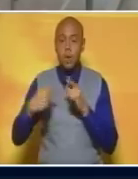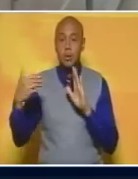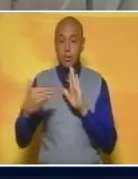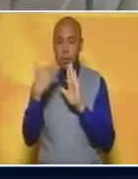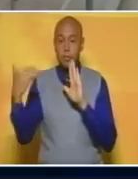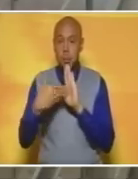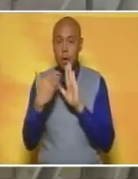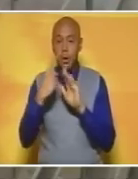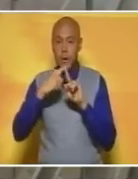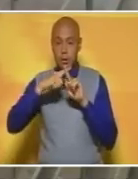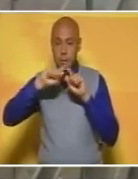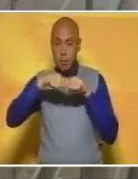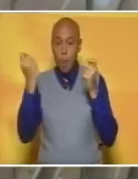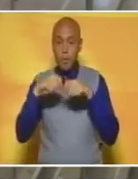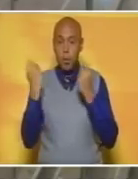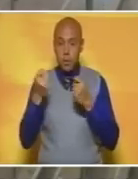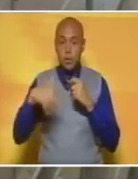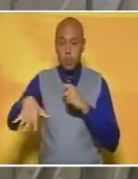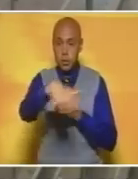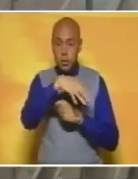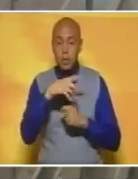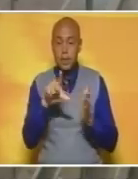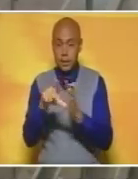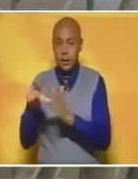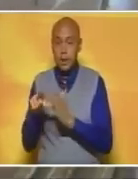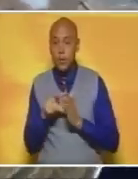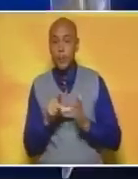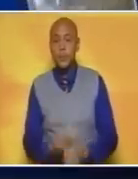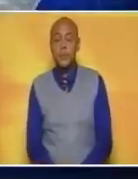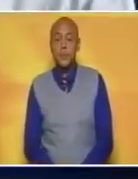en la infraestructura de otros centros educativos.